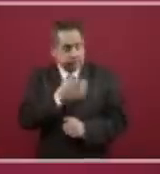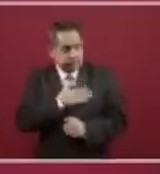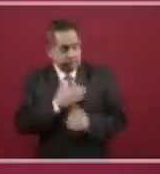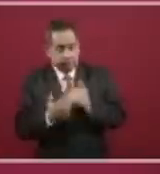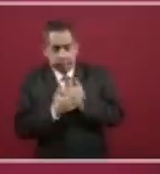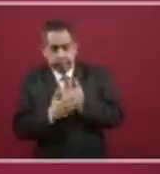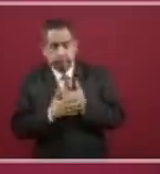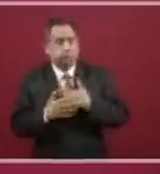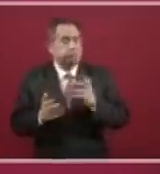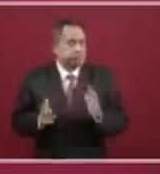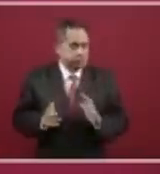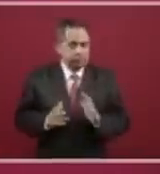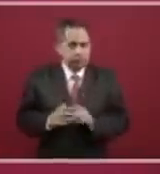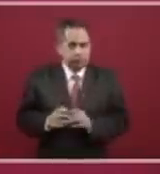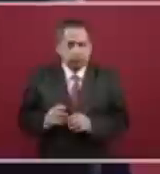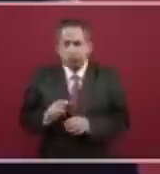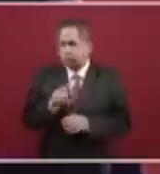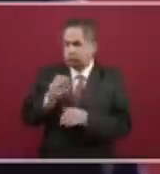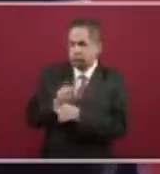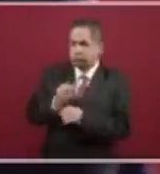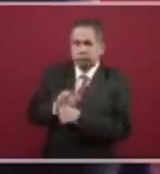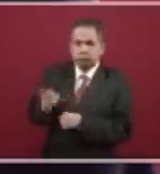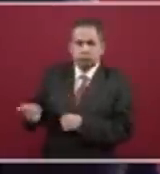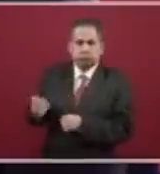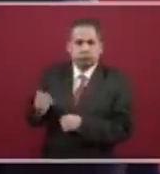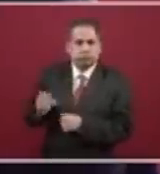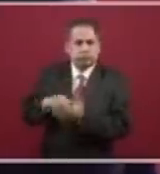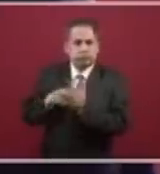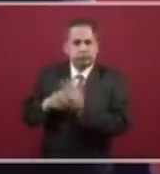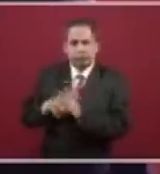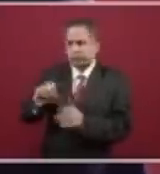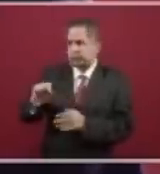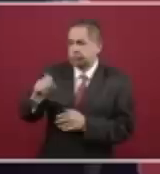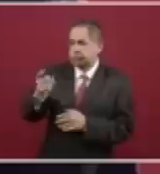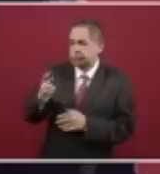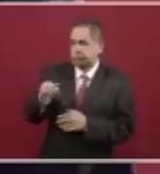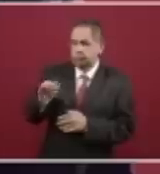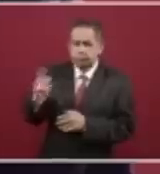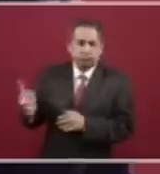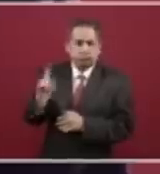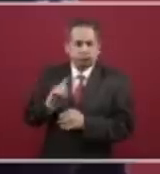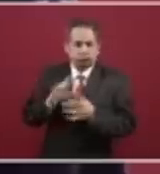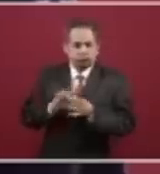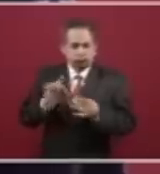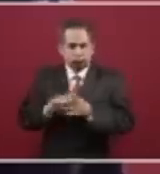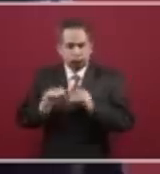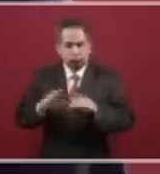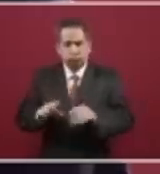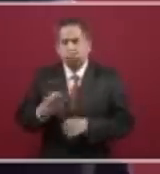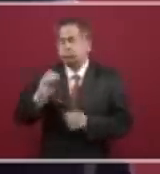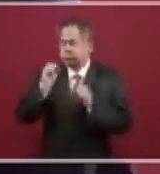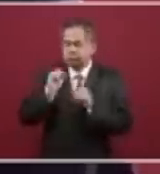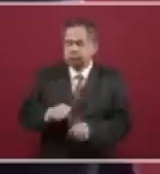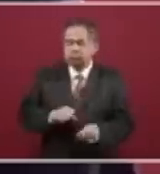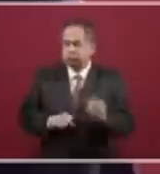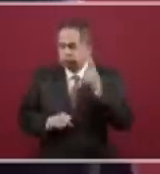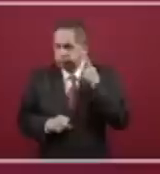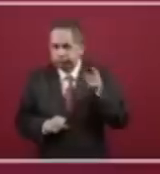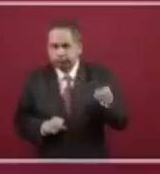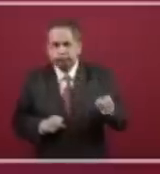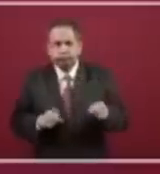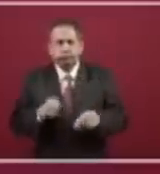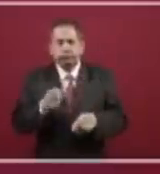compromiso ahora el ligero nos va a decir seguramente nos está escuchando el ingeniero